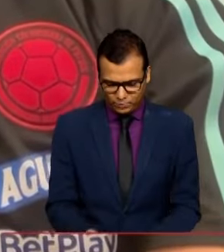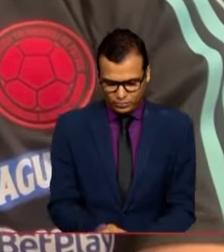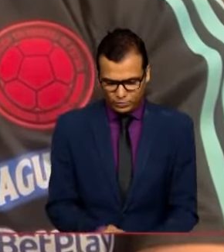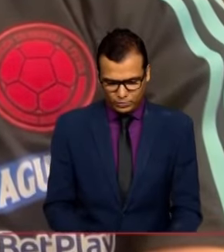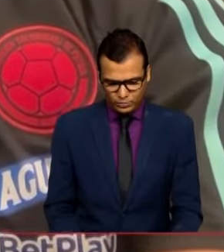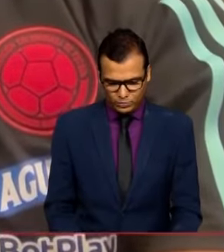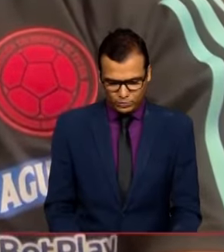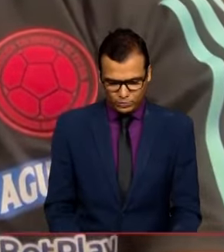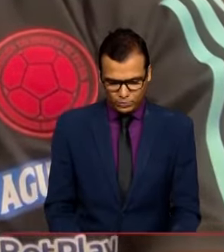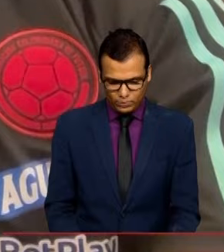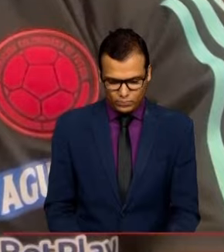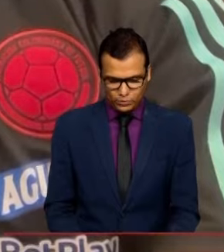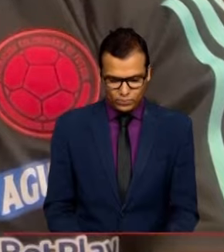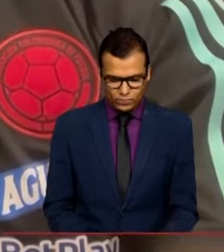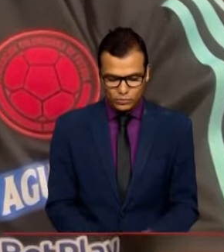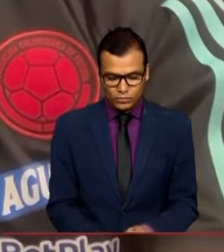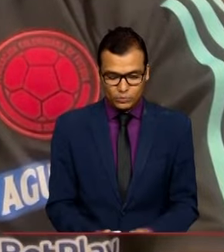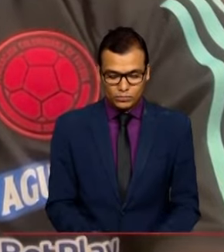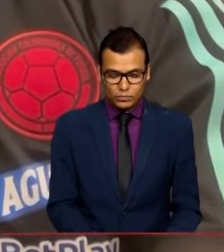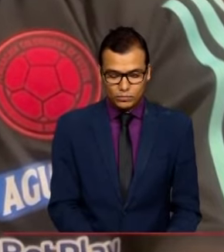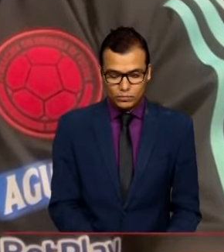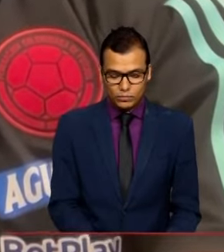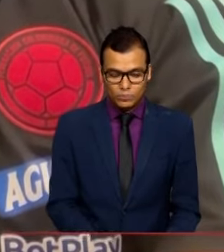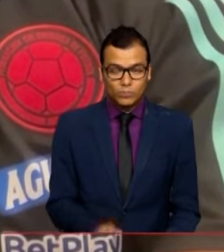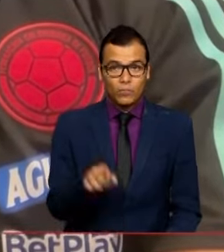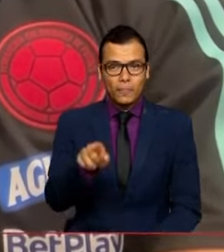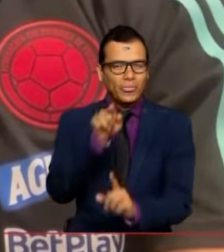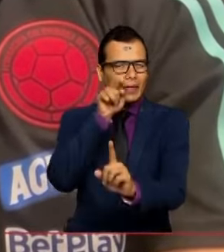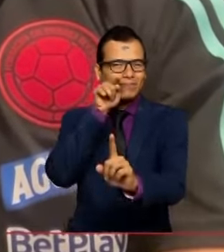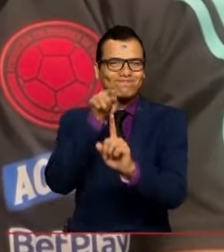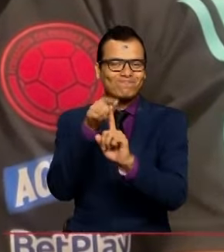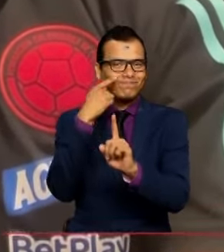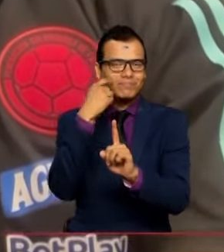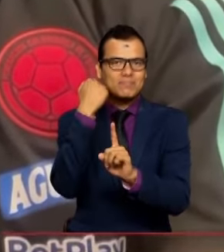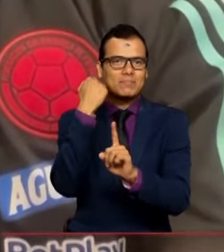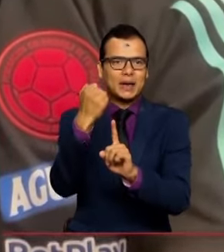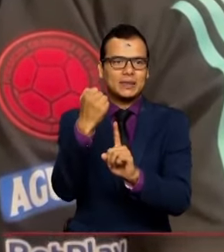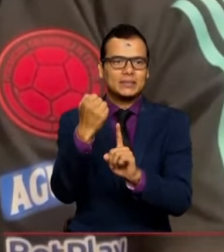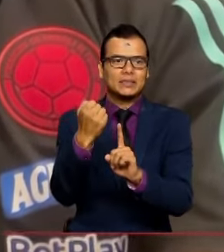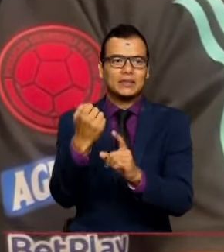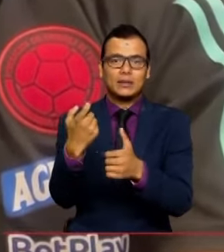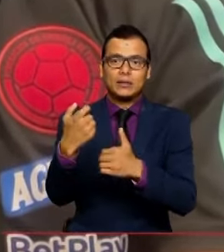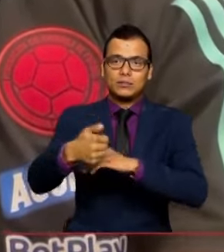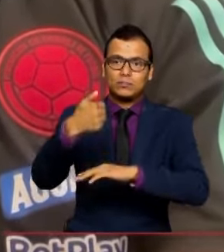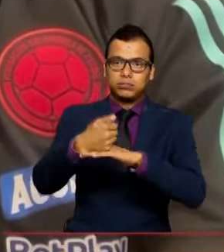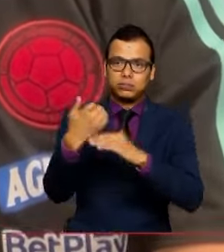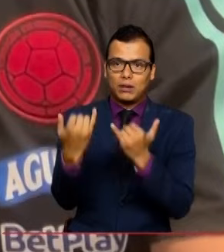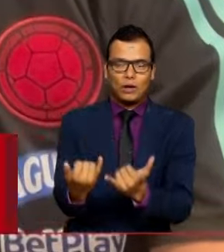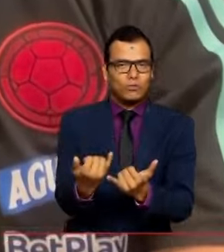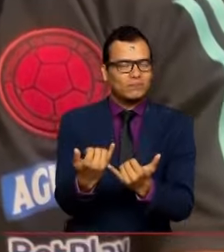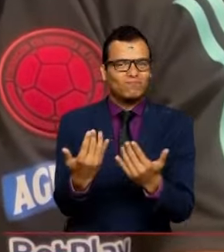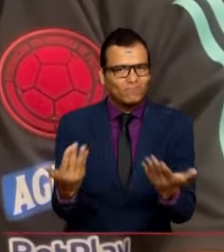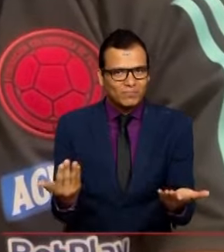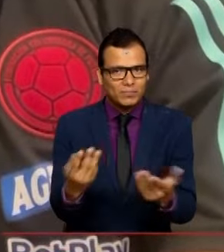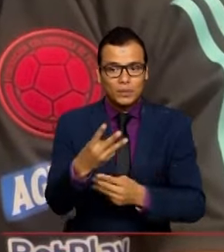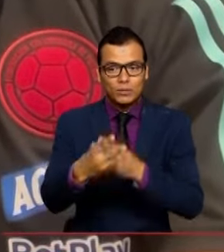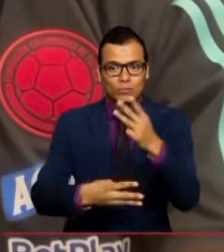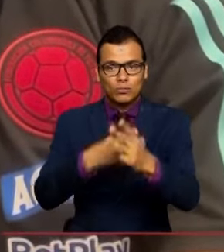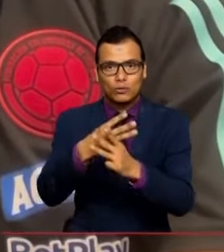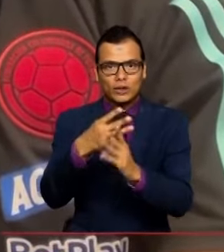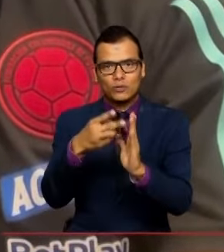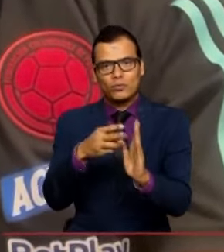¿Asumiste con un solo propósito, objetivo o meta clasificar al Mundial 2026? Sí, ese fue el